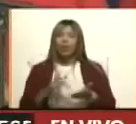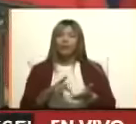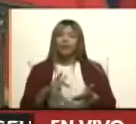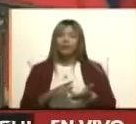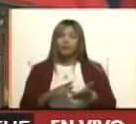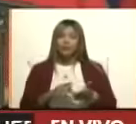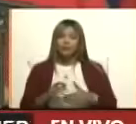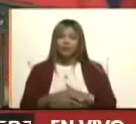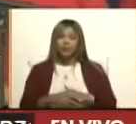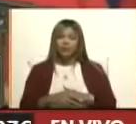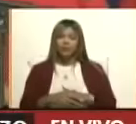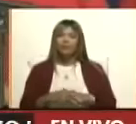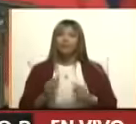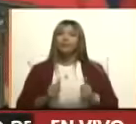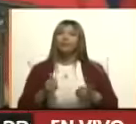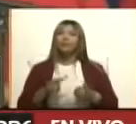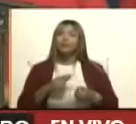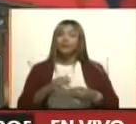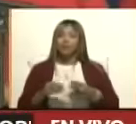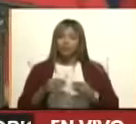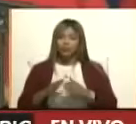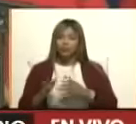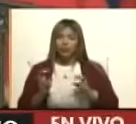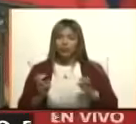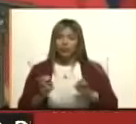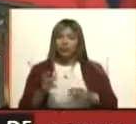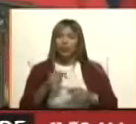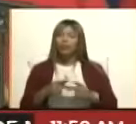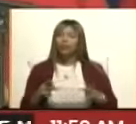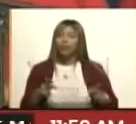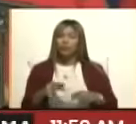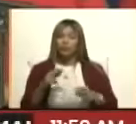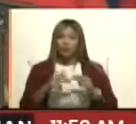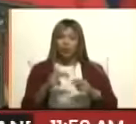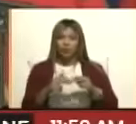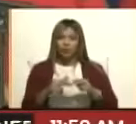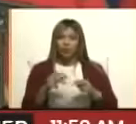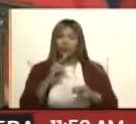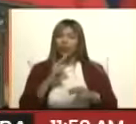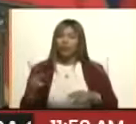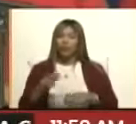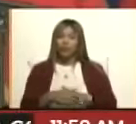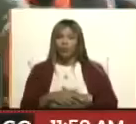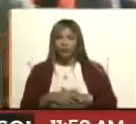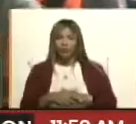participar activamente en los asuntos públicos, en la construcción de la República.